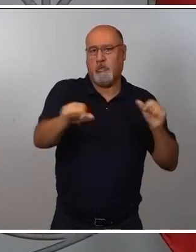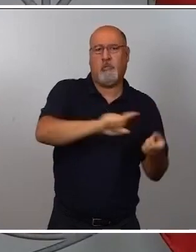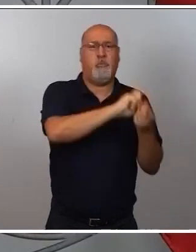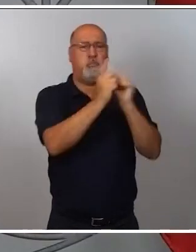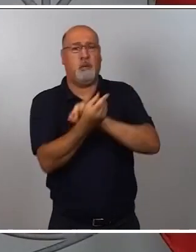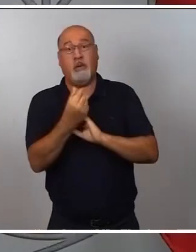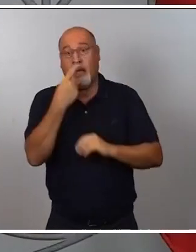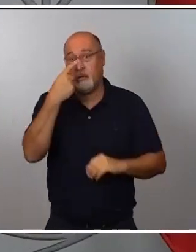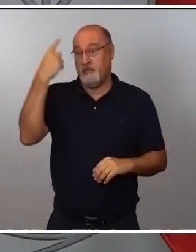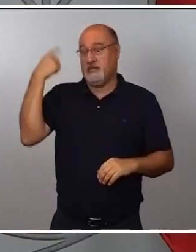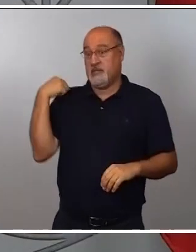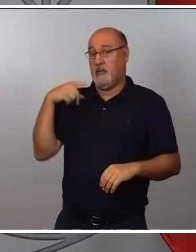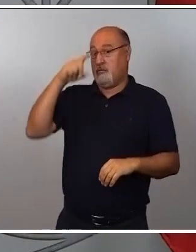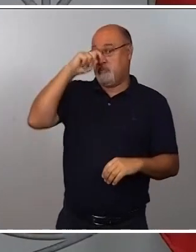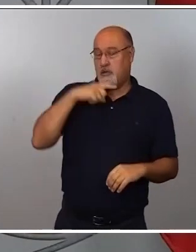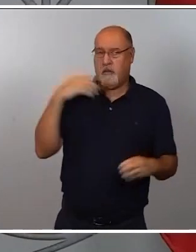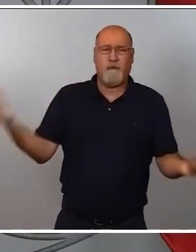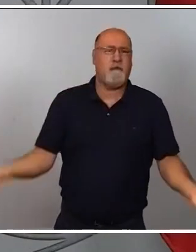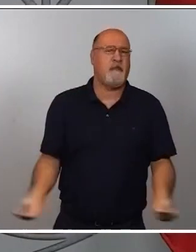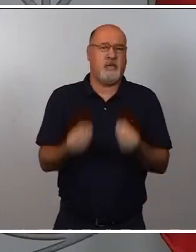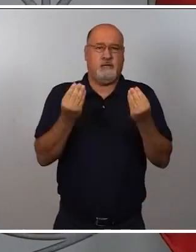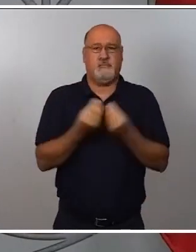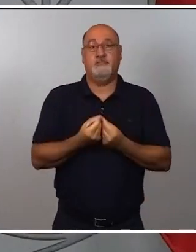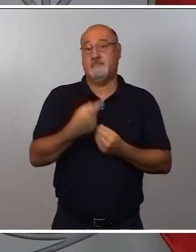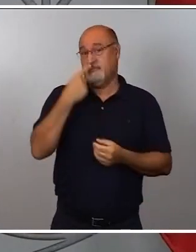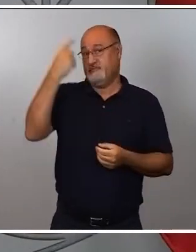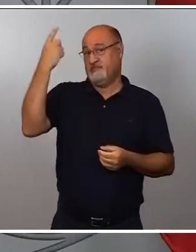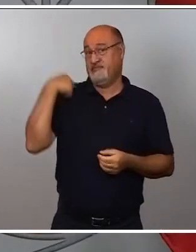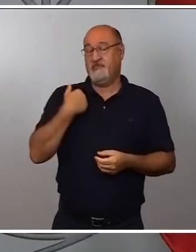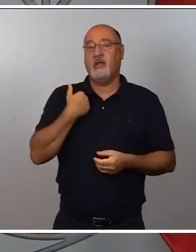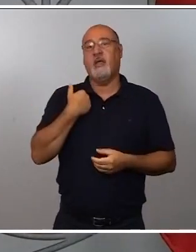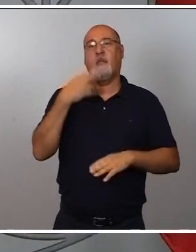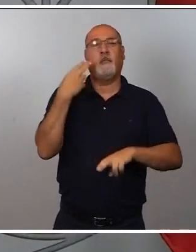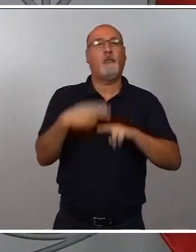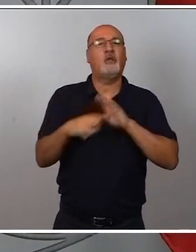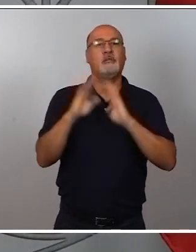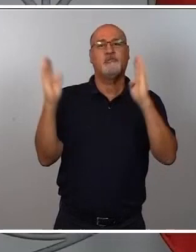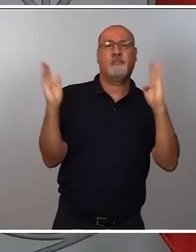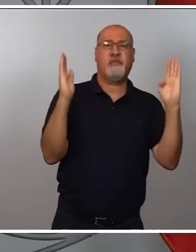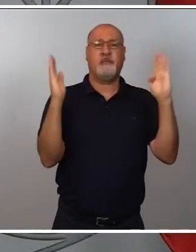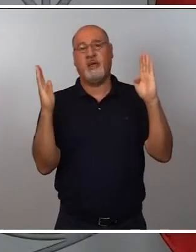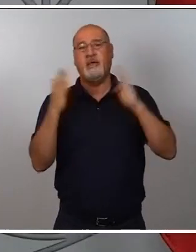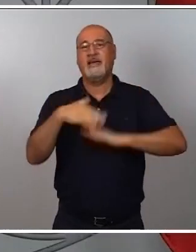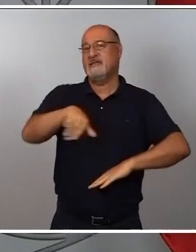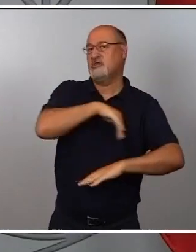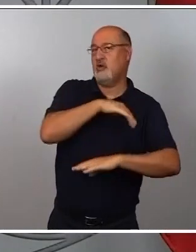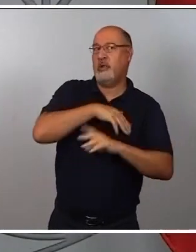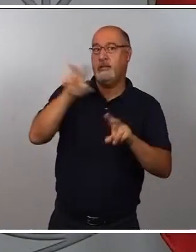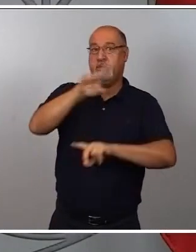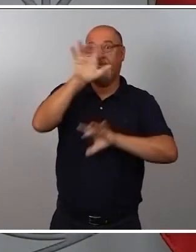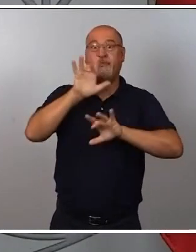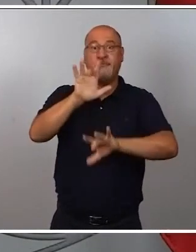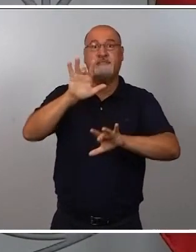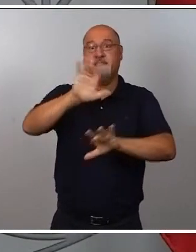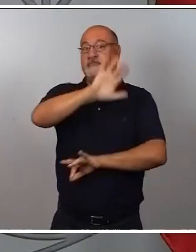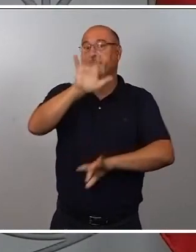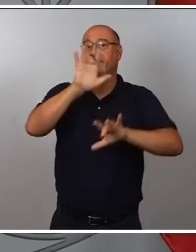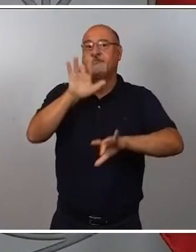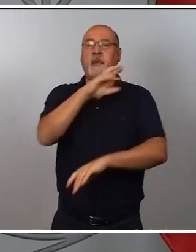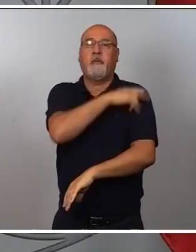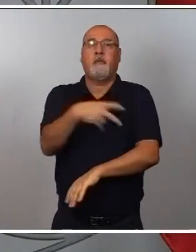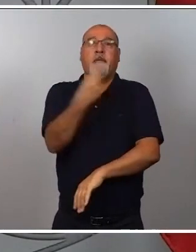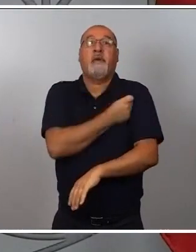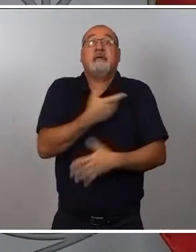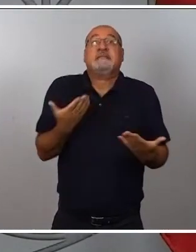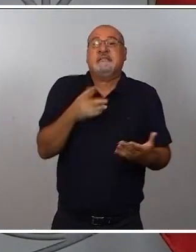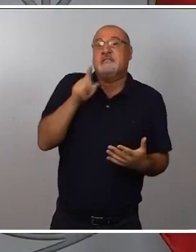O anterior curso político e escolar comenzaba con unha gran incógnita que era a vacunación e hoxe podemos presumir que o nosso país é